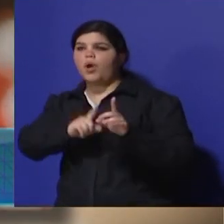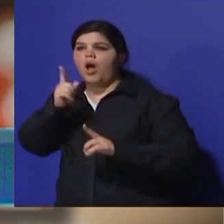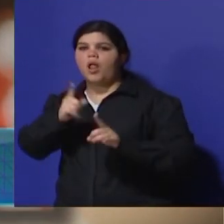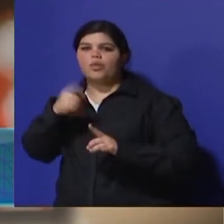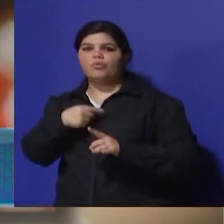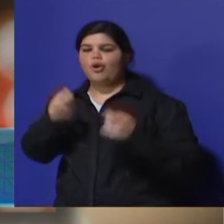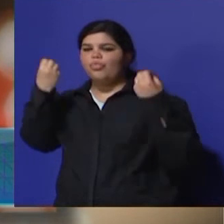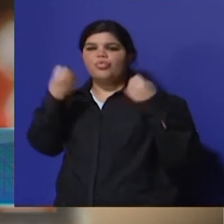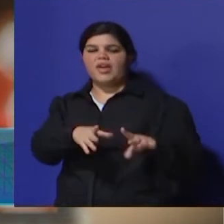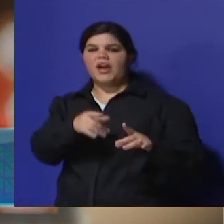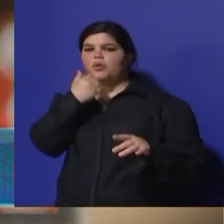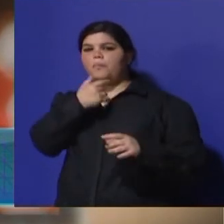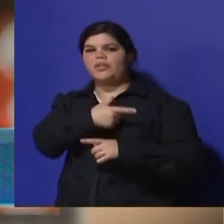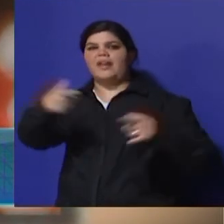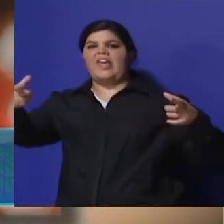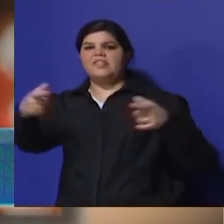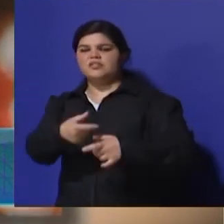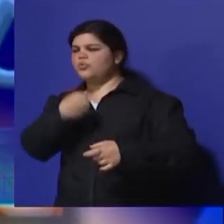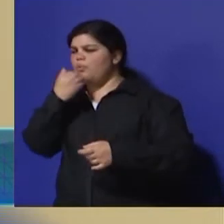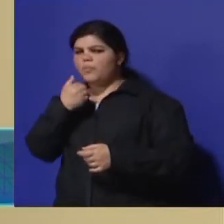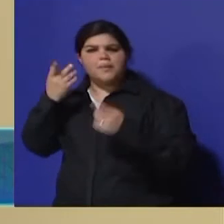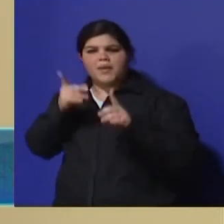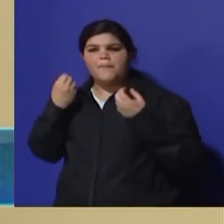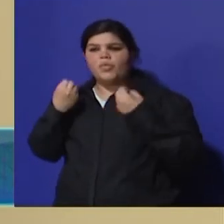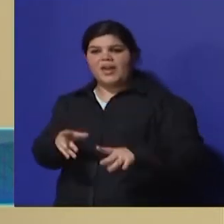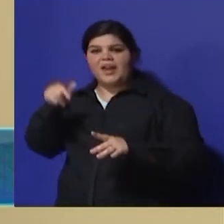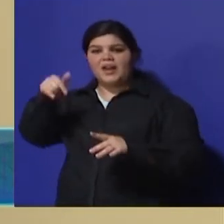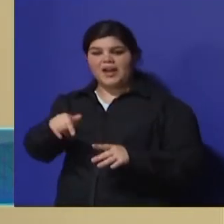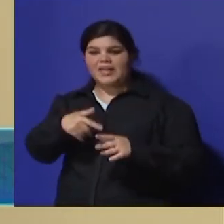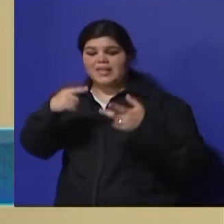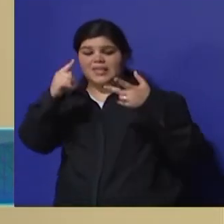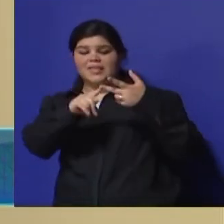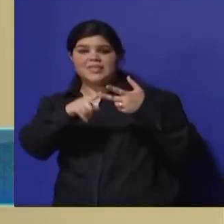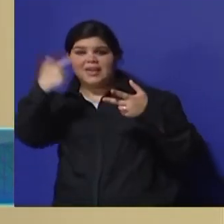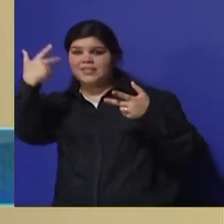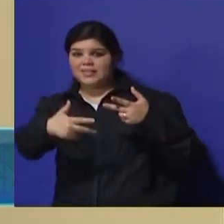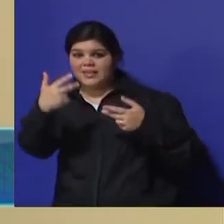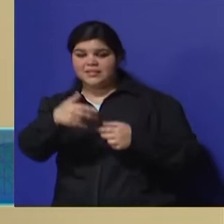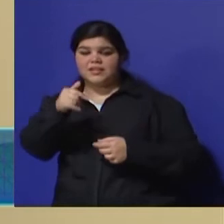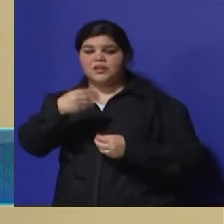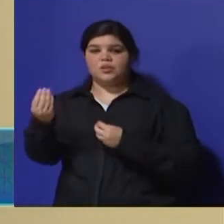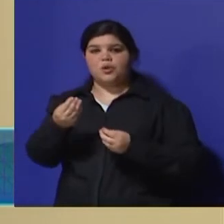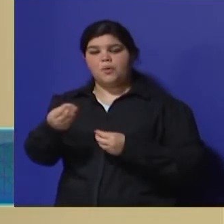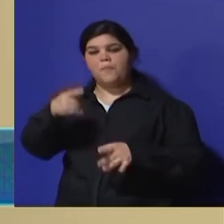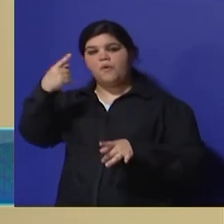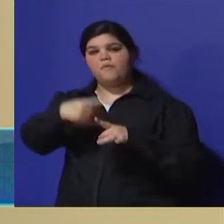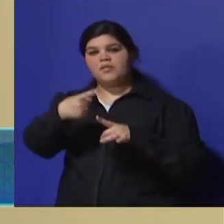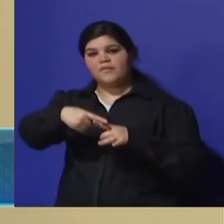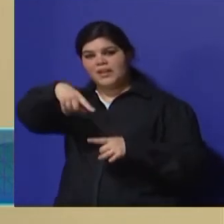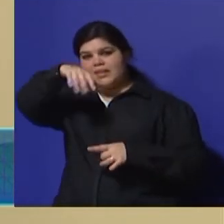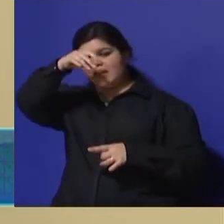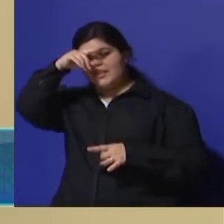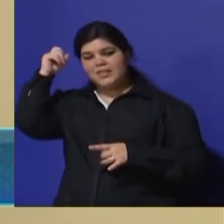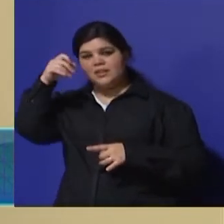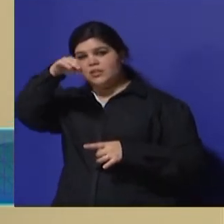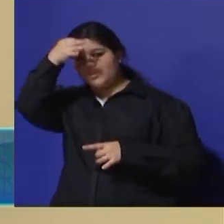cualquiera sea, grande o chico. La Pilarcita, entonces, el tercer recomendado de este FIGHT, el Festival Internacional de Teatro,